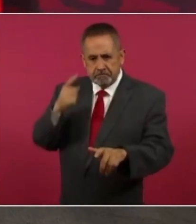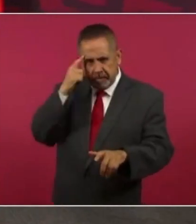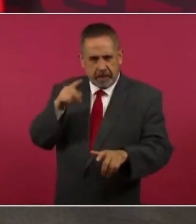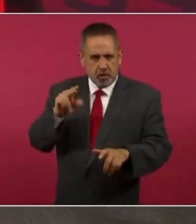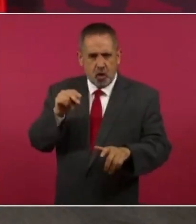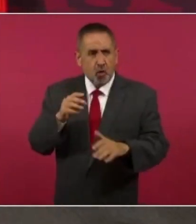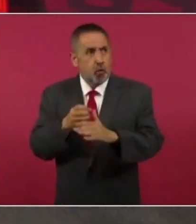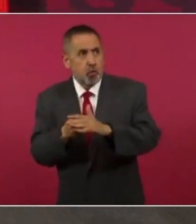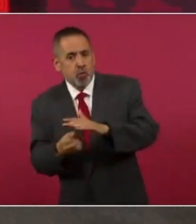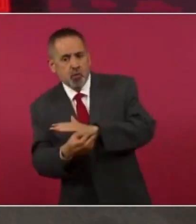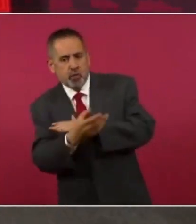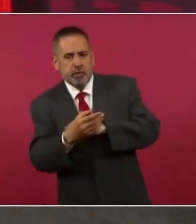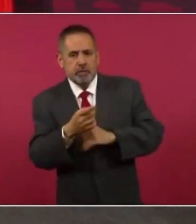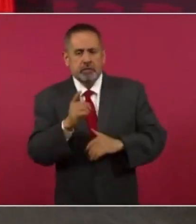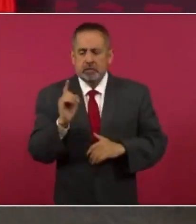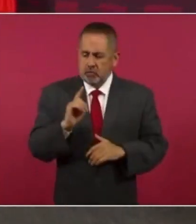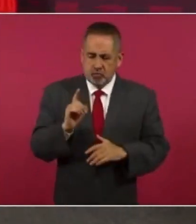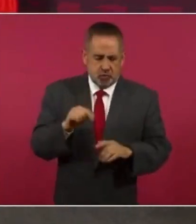Sin embargo,